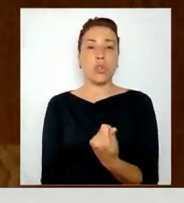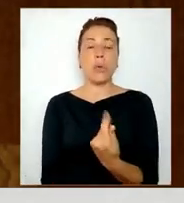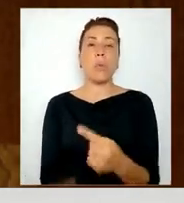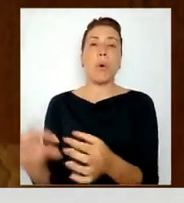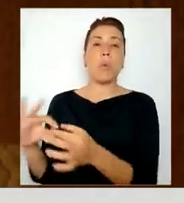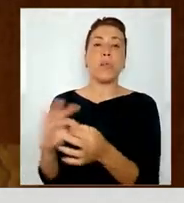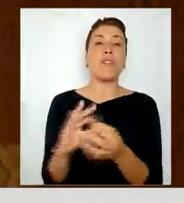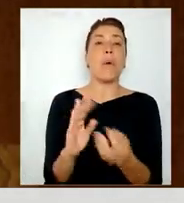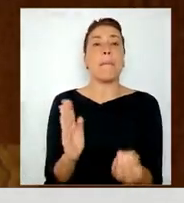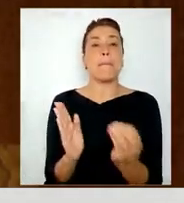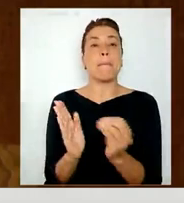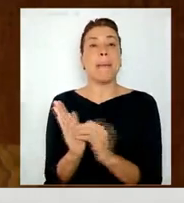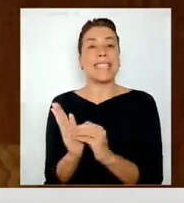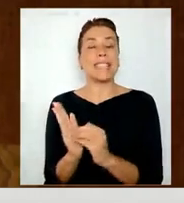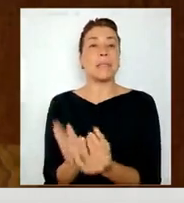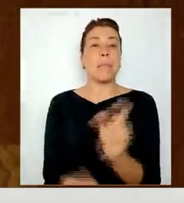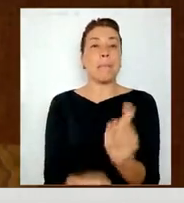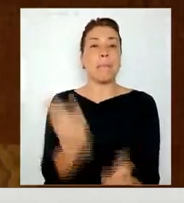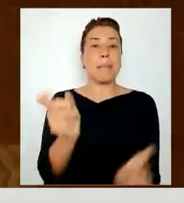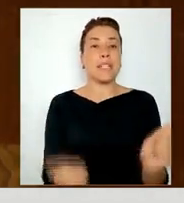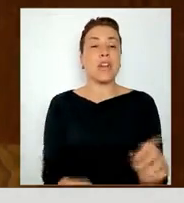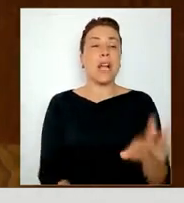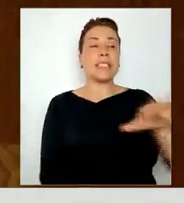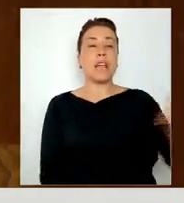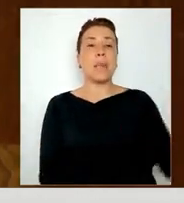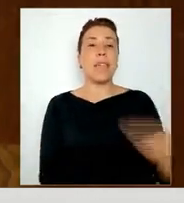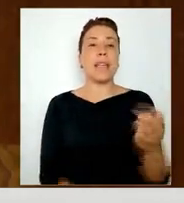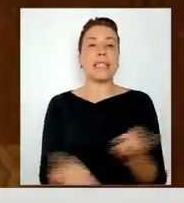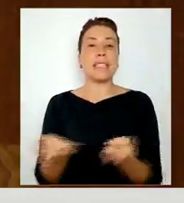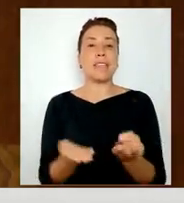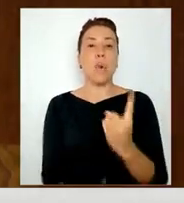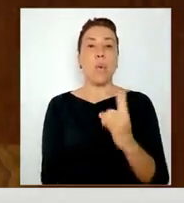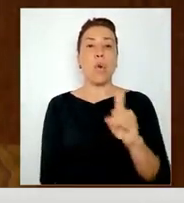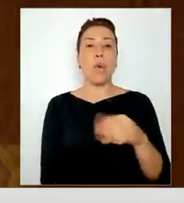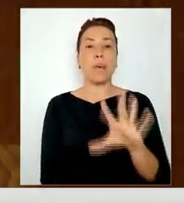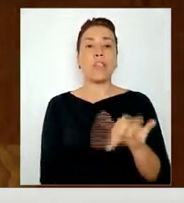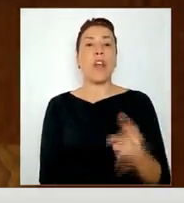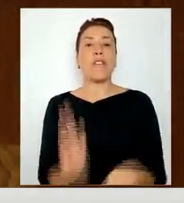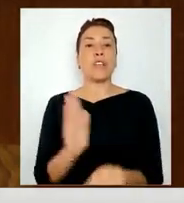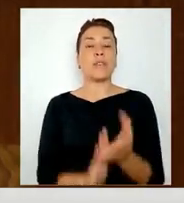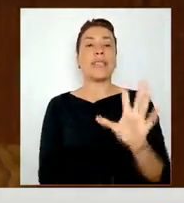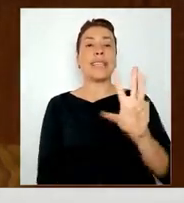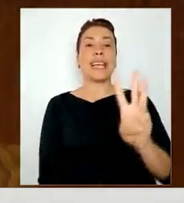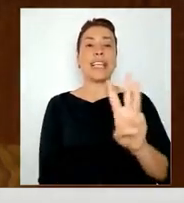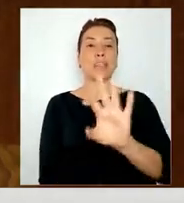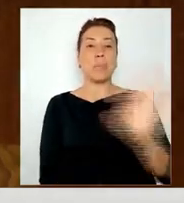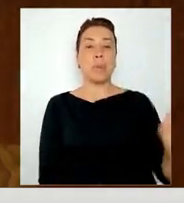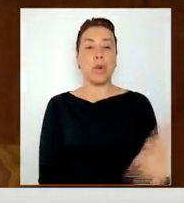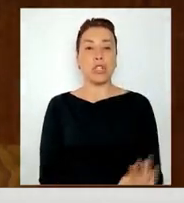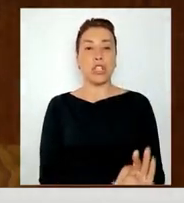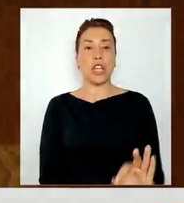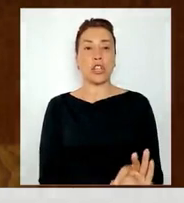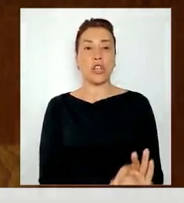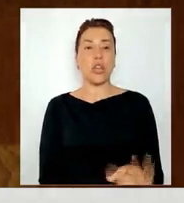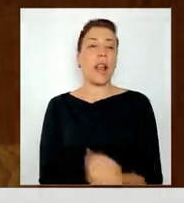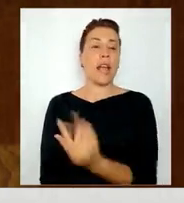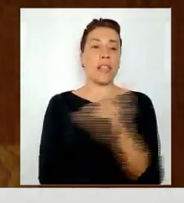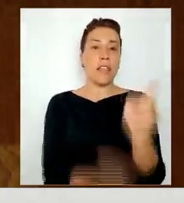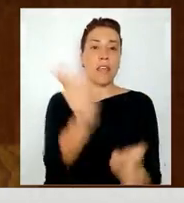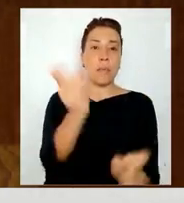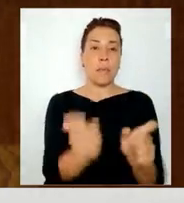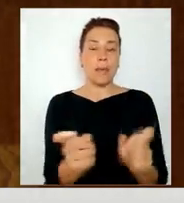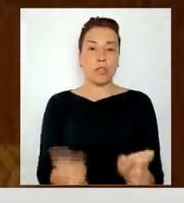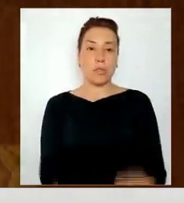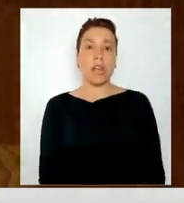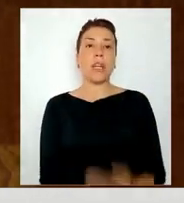las personas llamados al servicio desde el uno coma cinco al tres por ciento de la dotación como también por la reliquidación